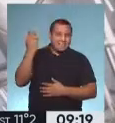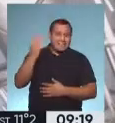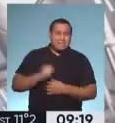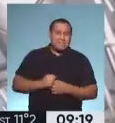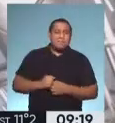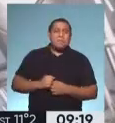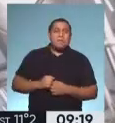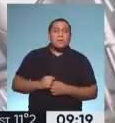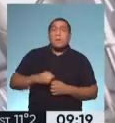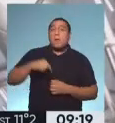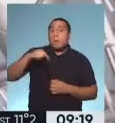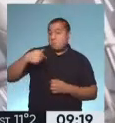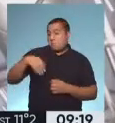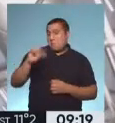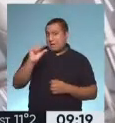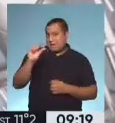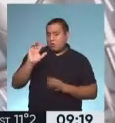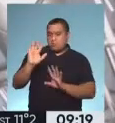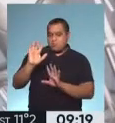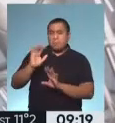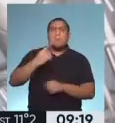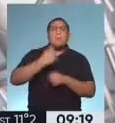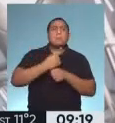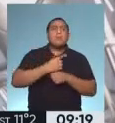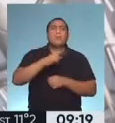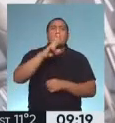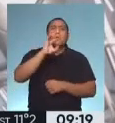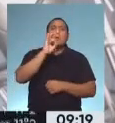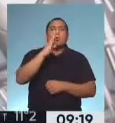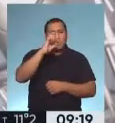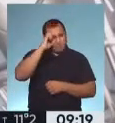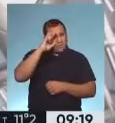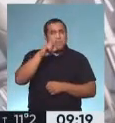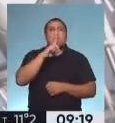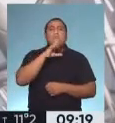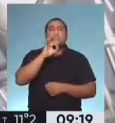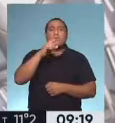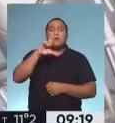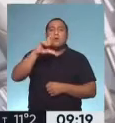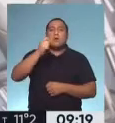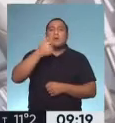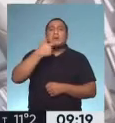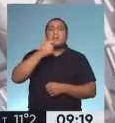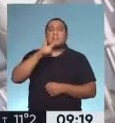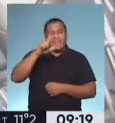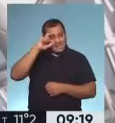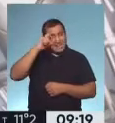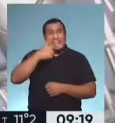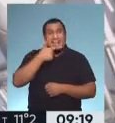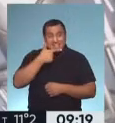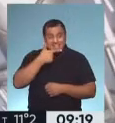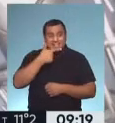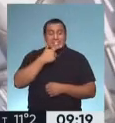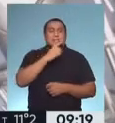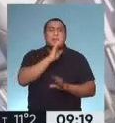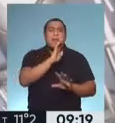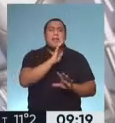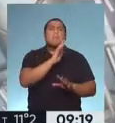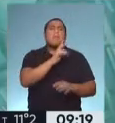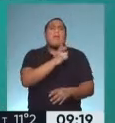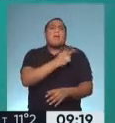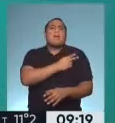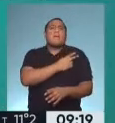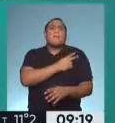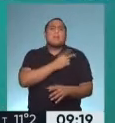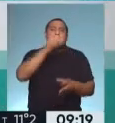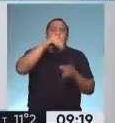en un ratito nada más pero primero vamos a hablar con roberto casal que es el jefe del departamento justamente matando infantil del hospital posadas roberto cómo te vas